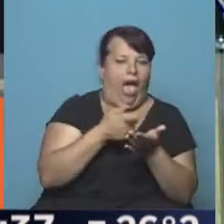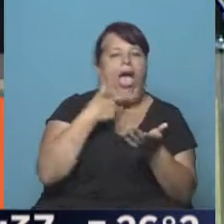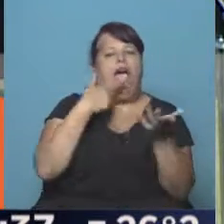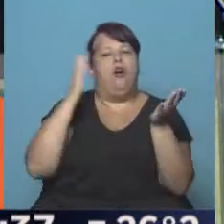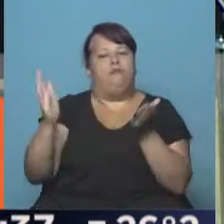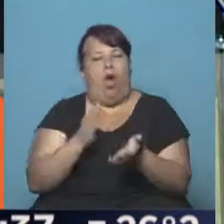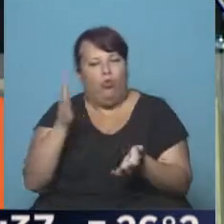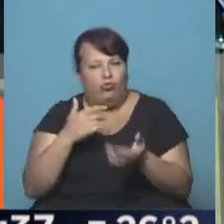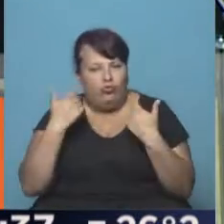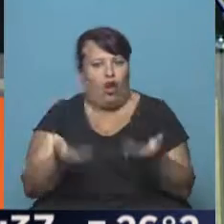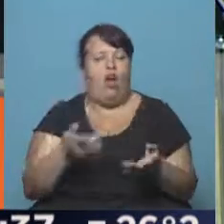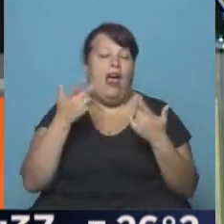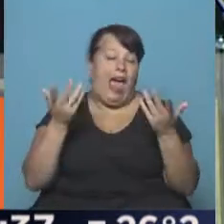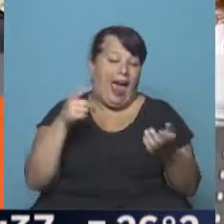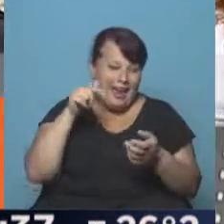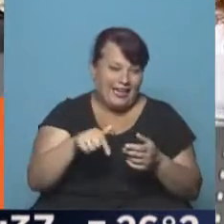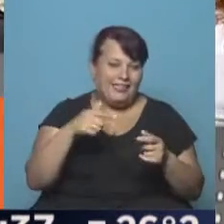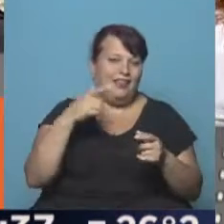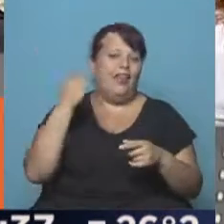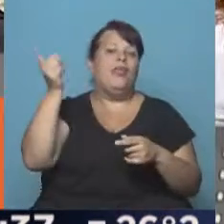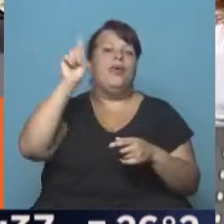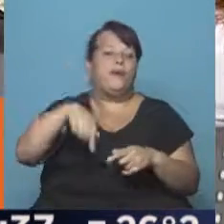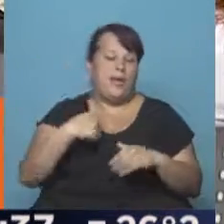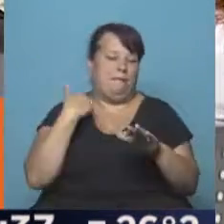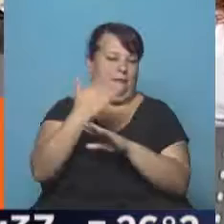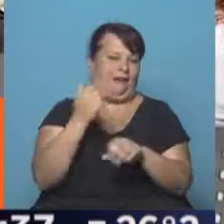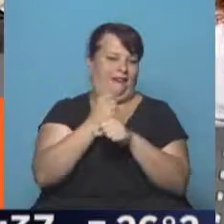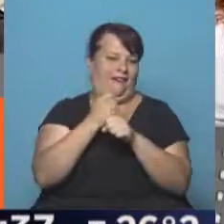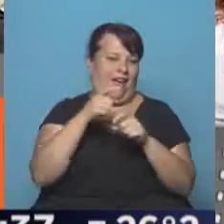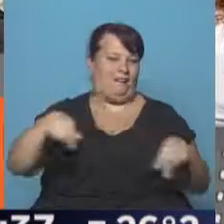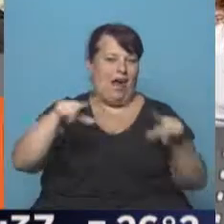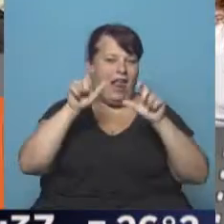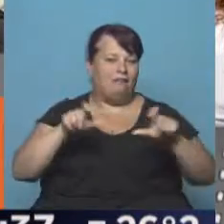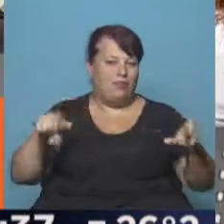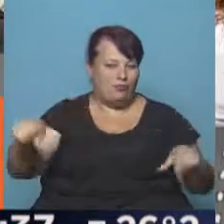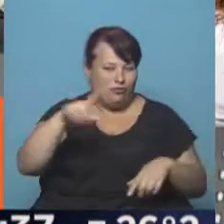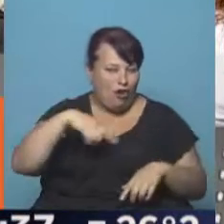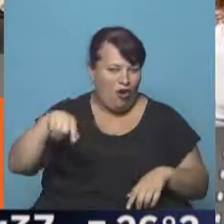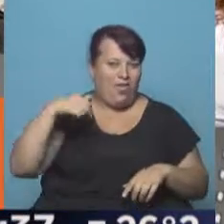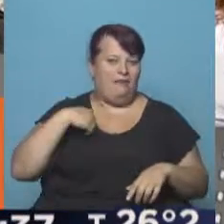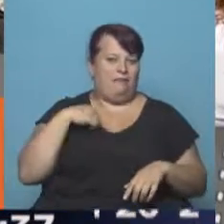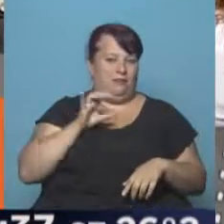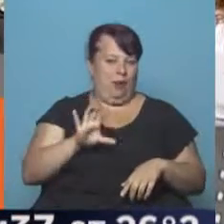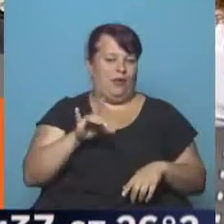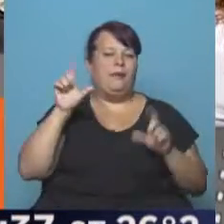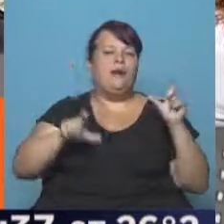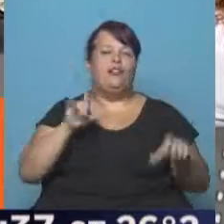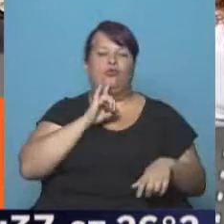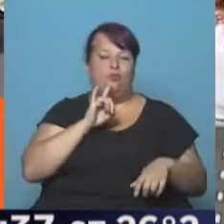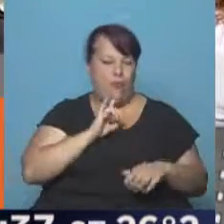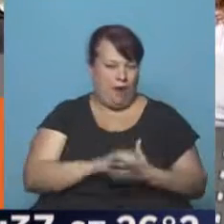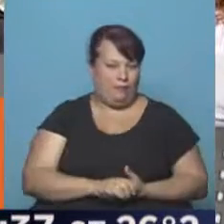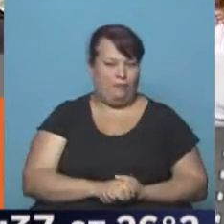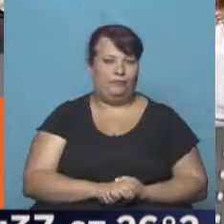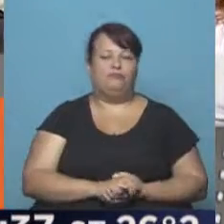con la producción y obviamente esto redunda en más trabajo para la gente de mi provincia para la gente de tucumán